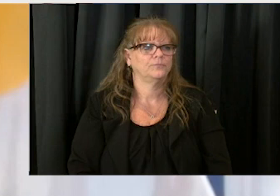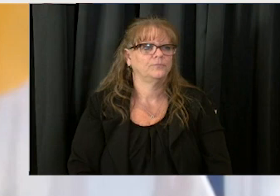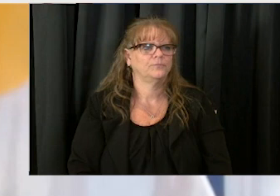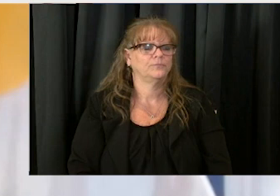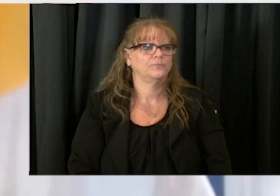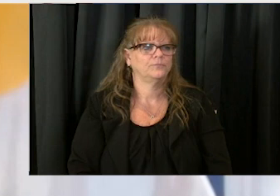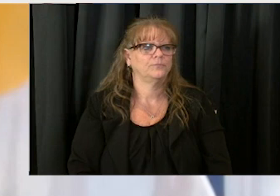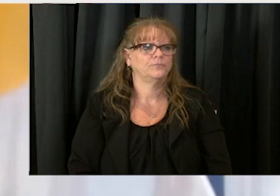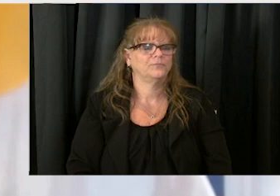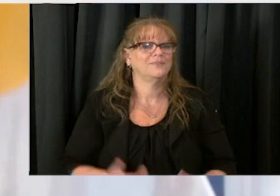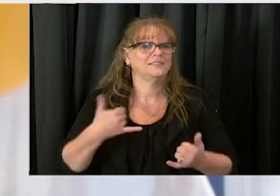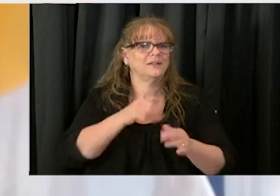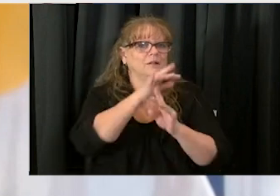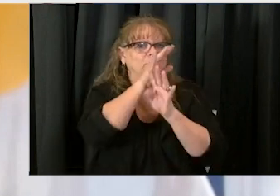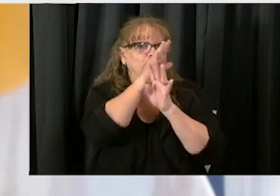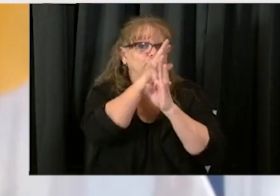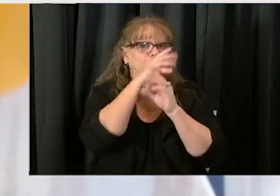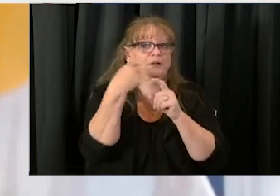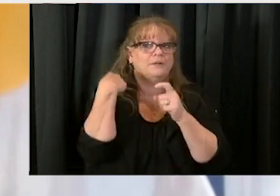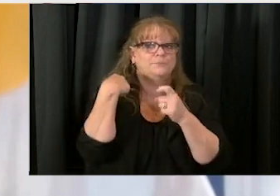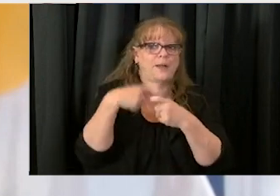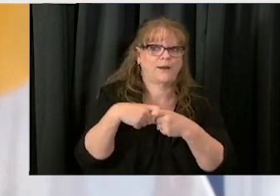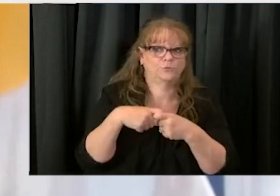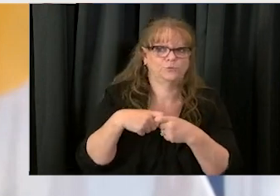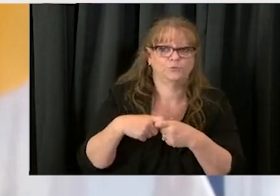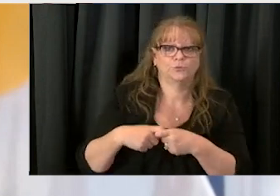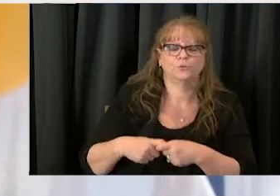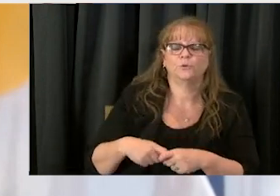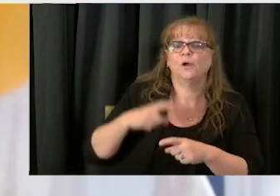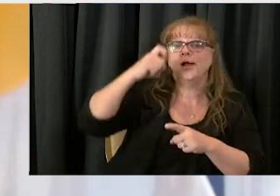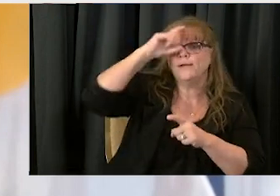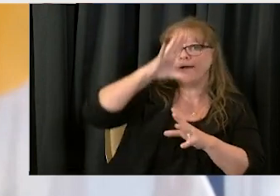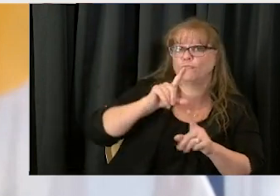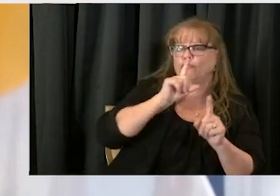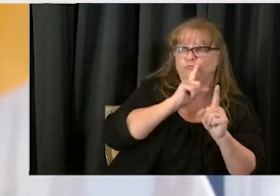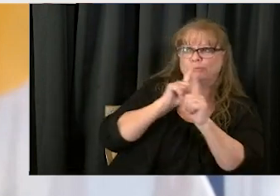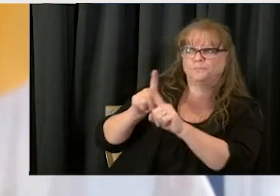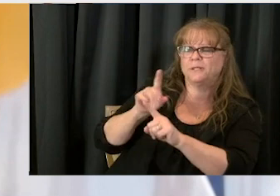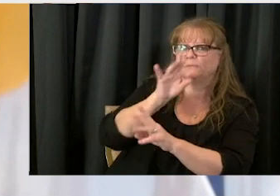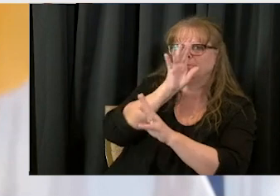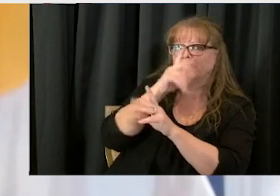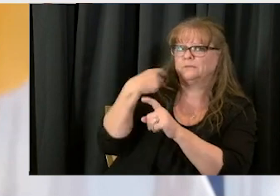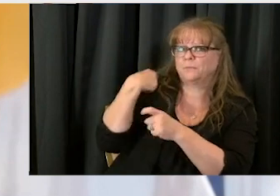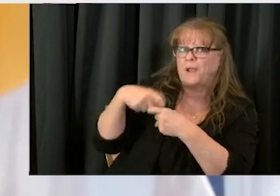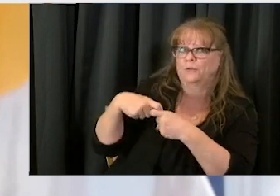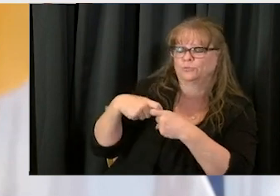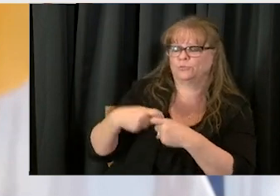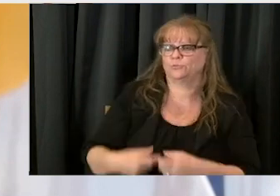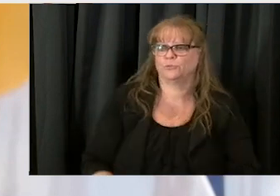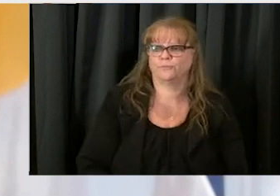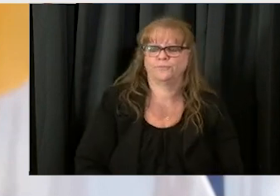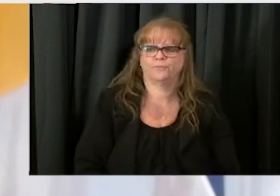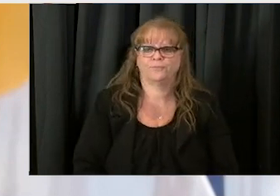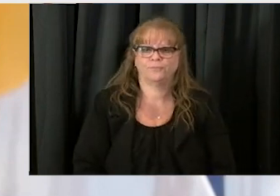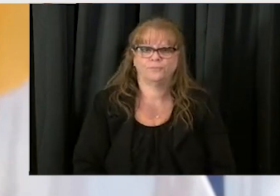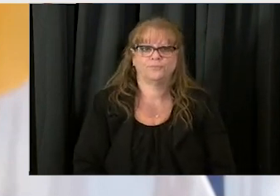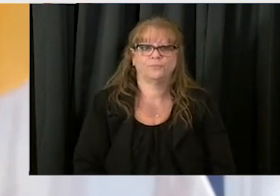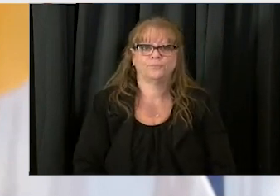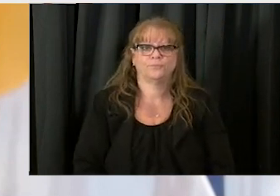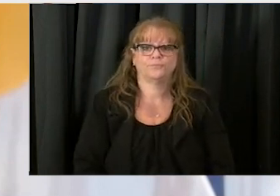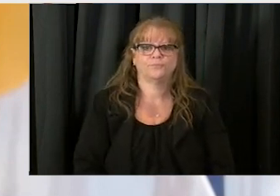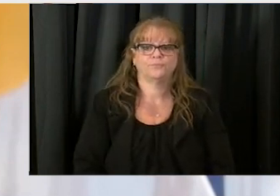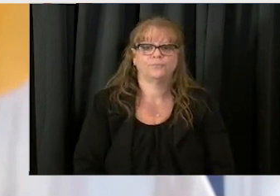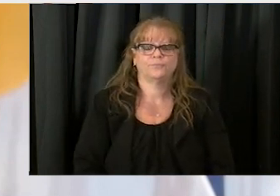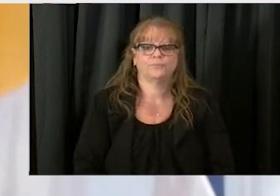están monitoreando esta nueva variante. En cuanto a los casos, esperando a ver si vamos a